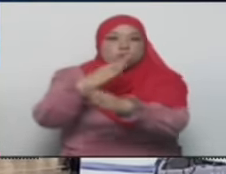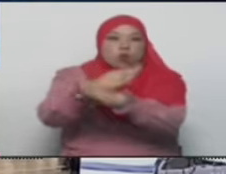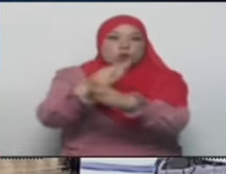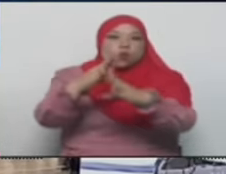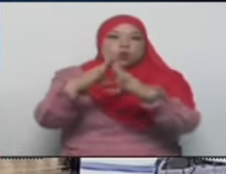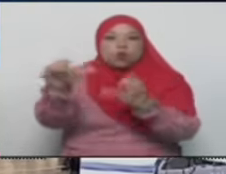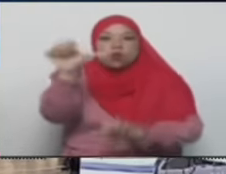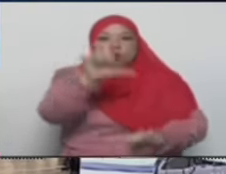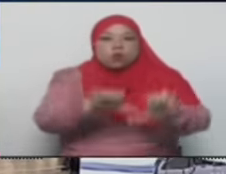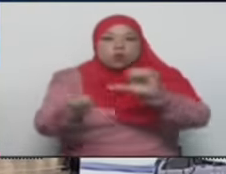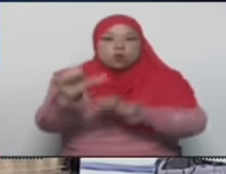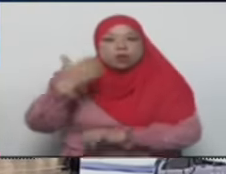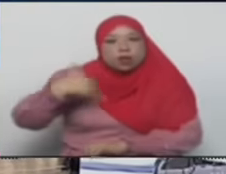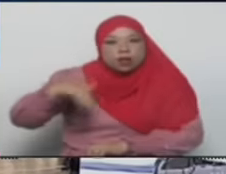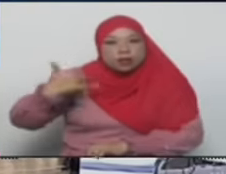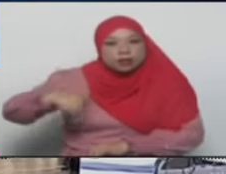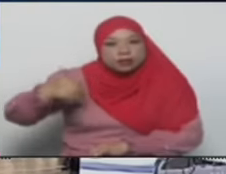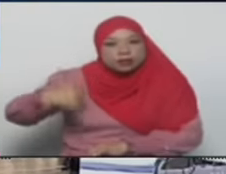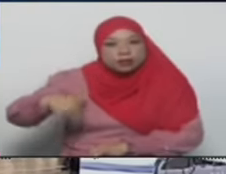el litio de Argentina.